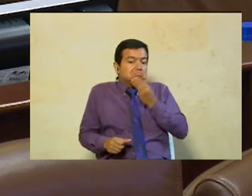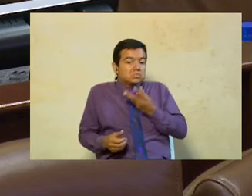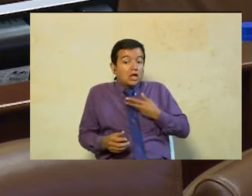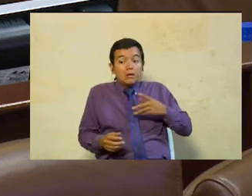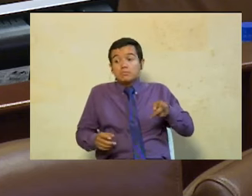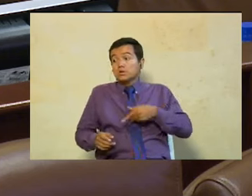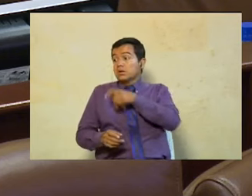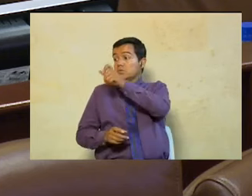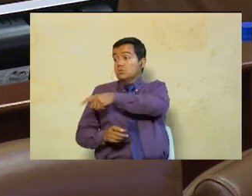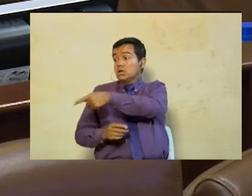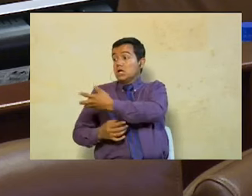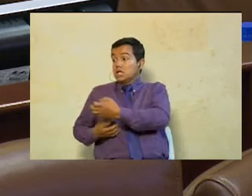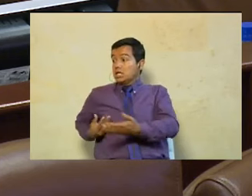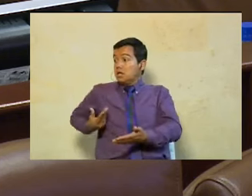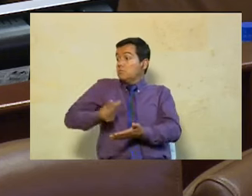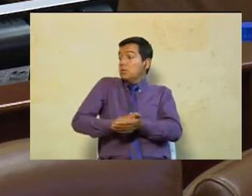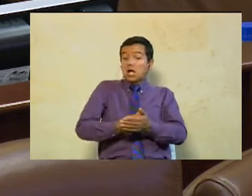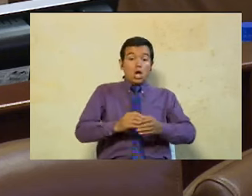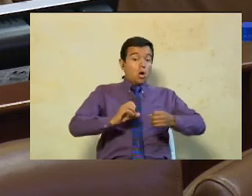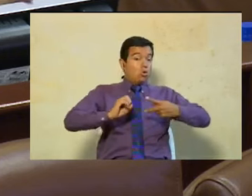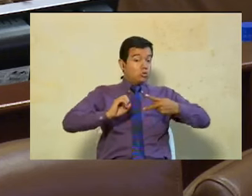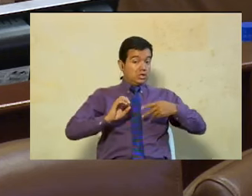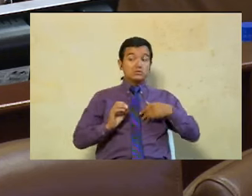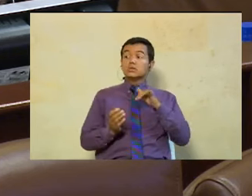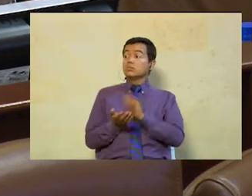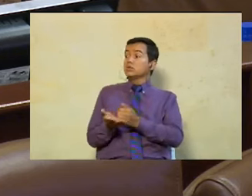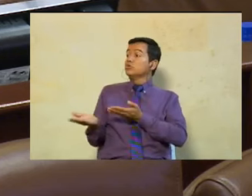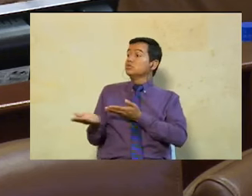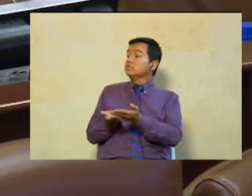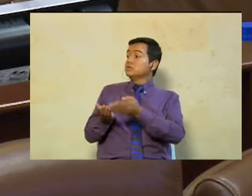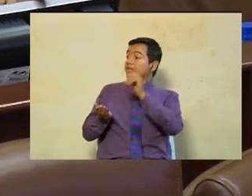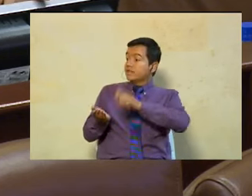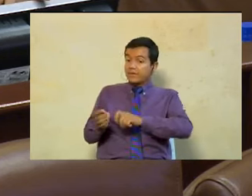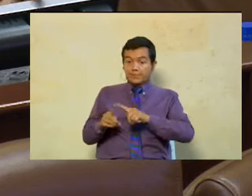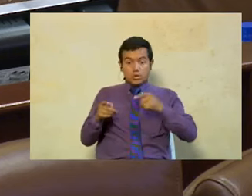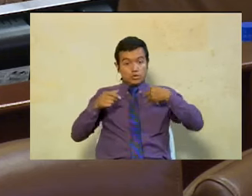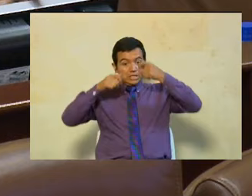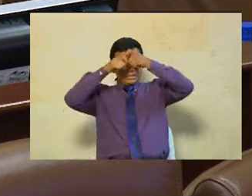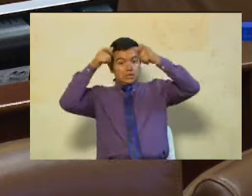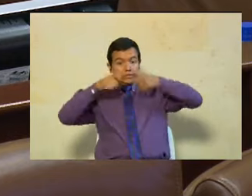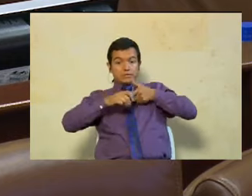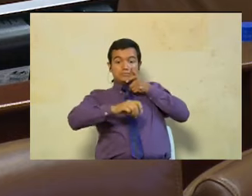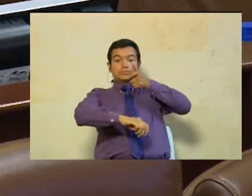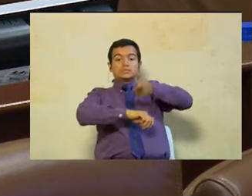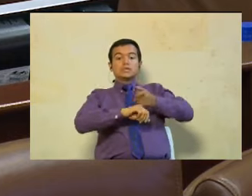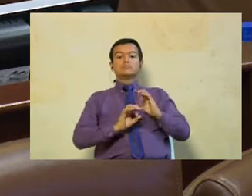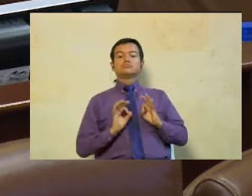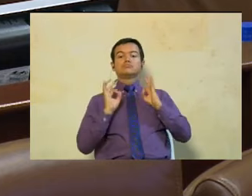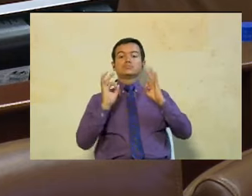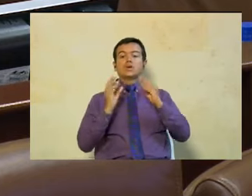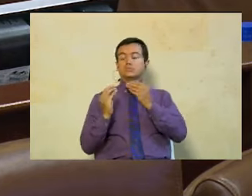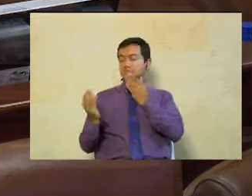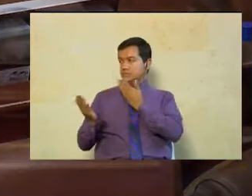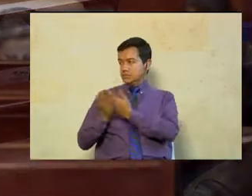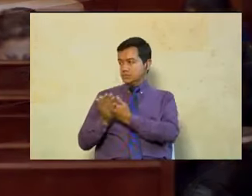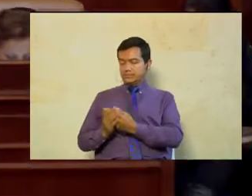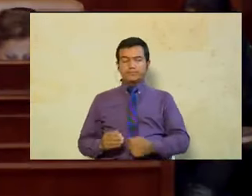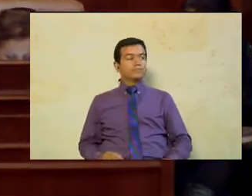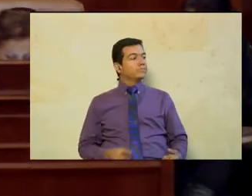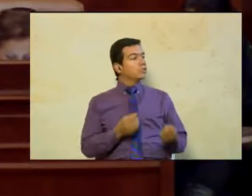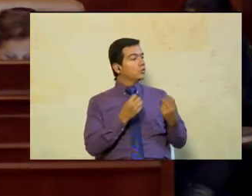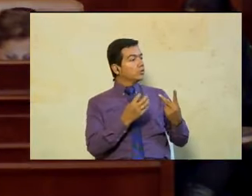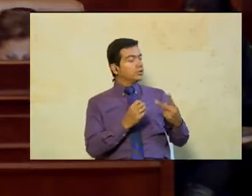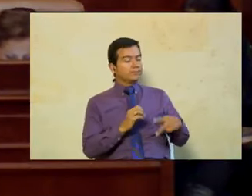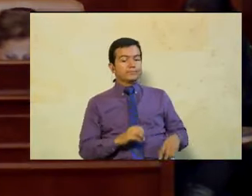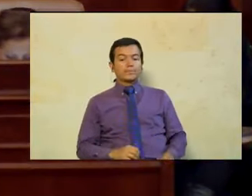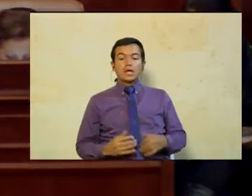pagar y ese servicio se le debe prestar y el estado debe garantizar que sea con calidad Muchas gracias señor presidente a ustedes Bueno vamos